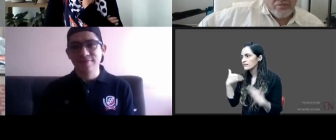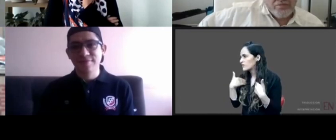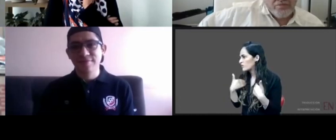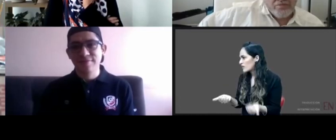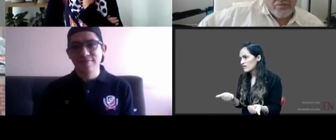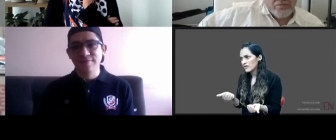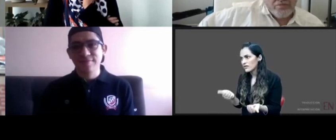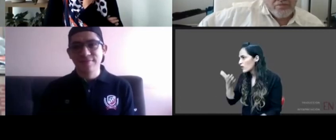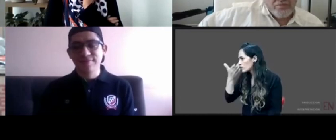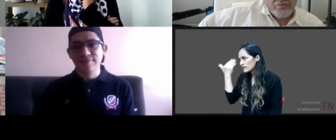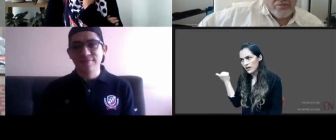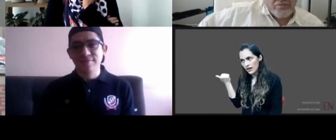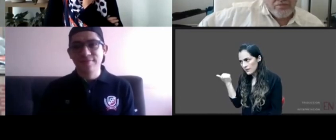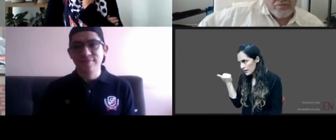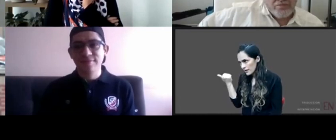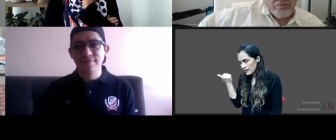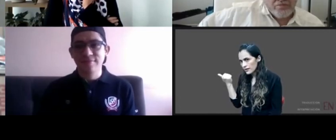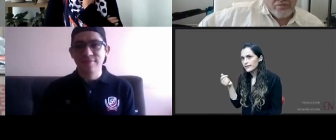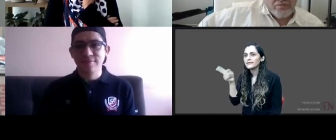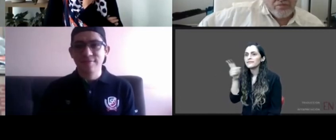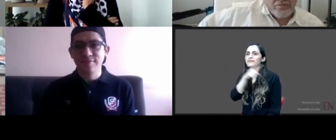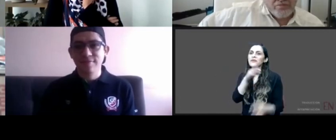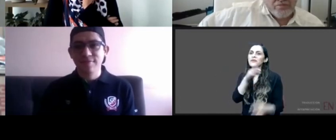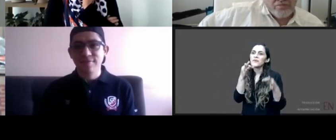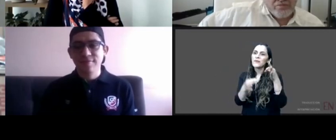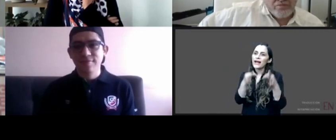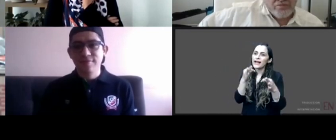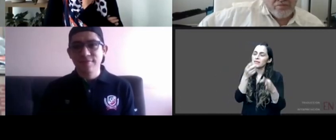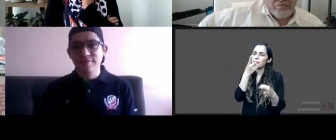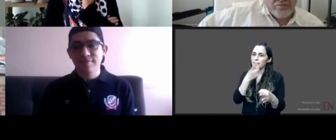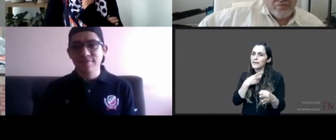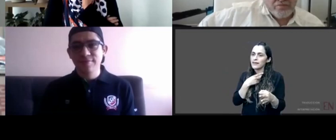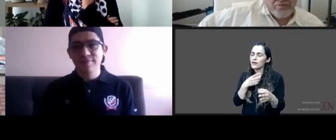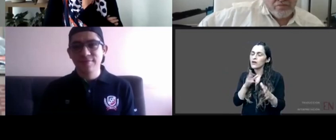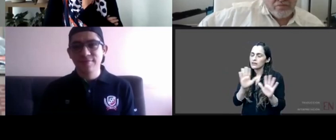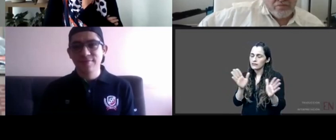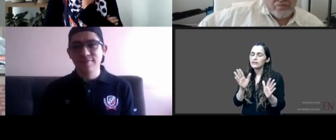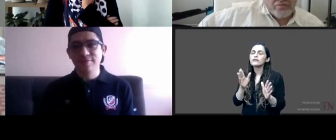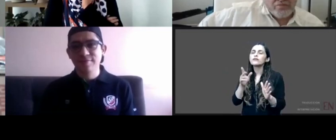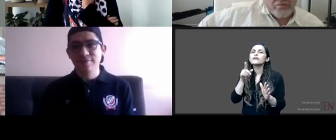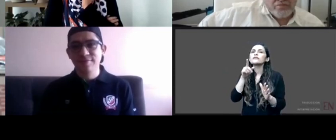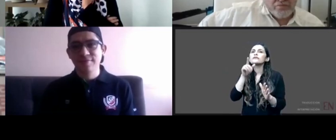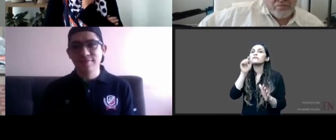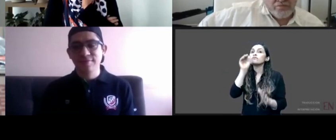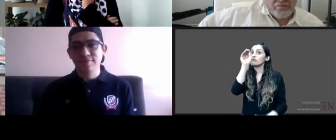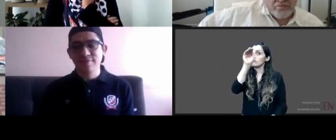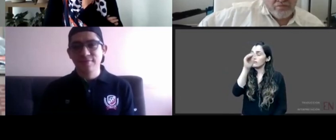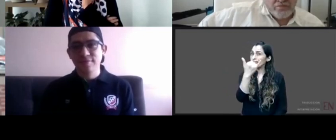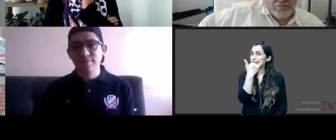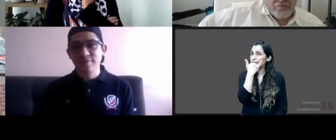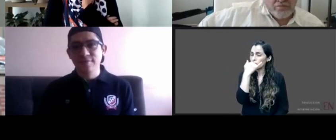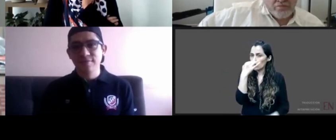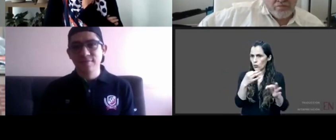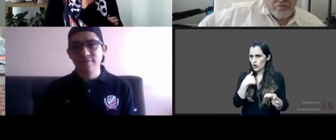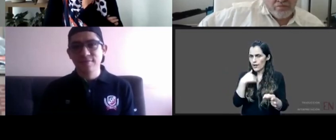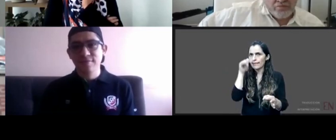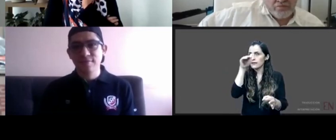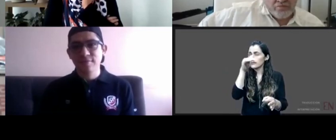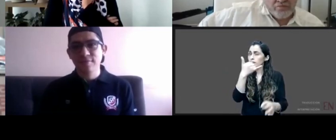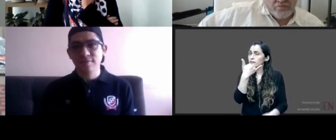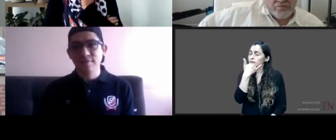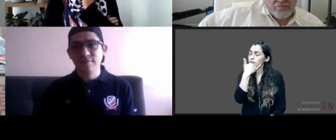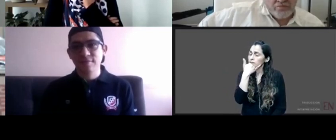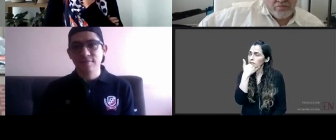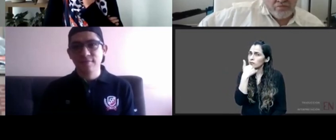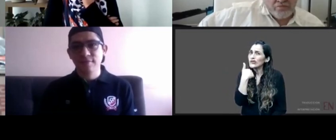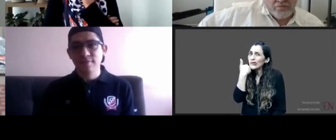la juez me dijo que le explicara, me dio oportunidad, porque yo le dije, si usted me permite, su señoría,